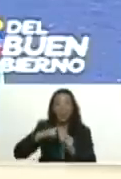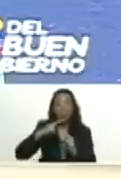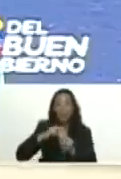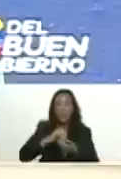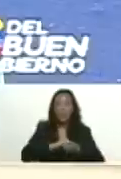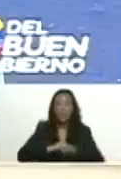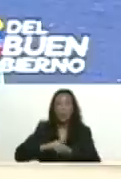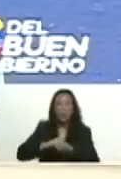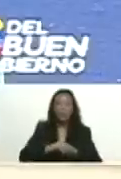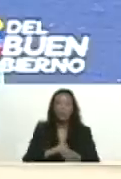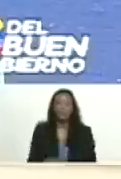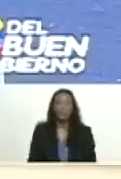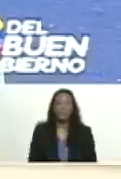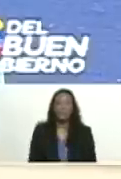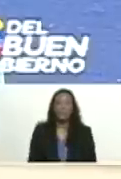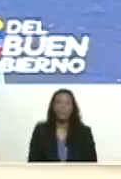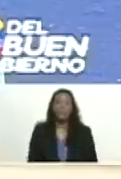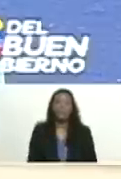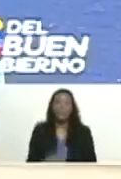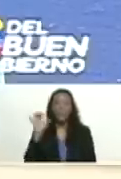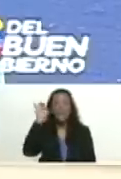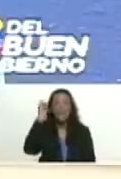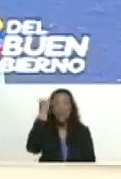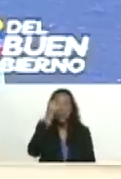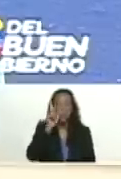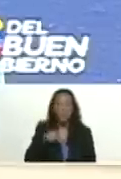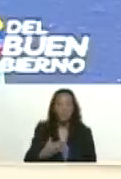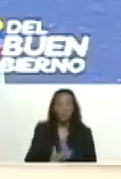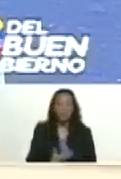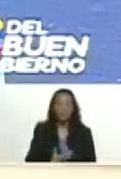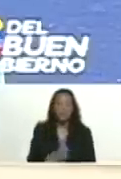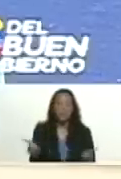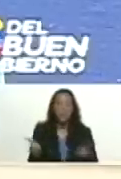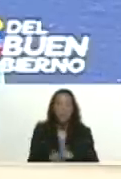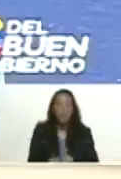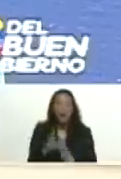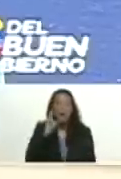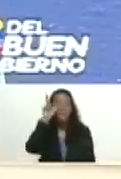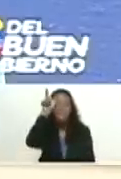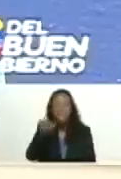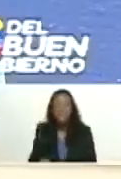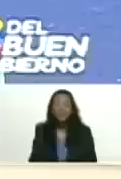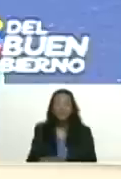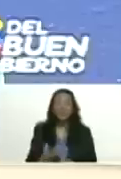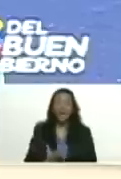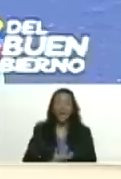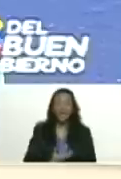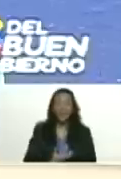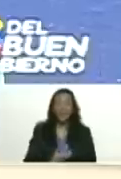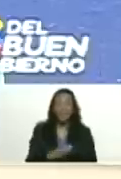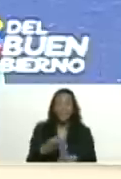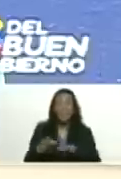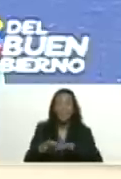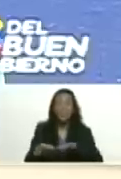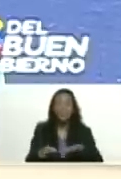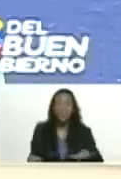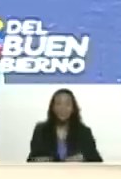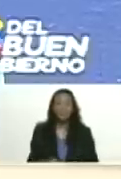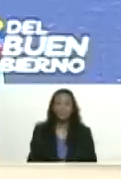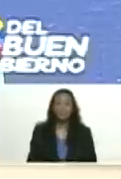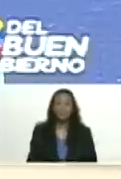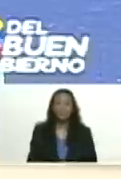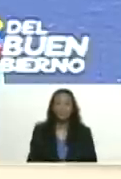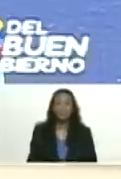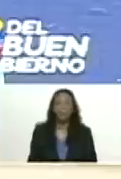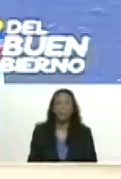alcalde de San Felipe, Yaracuy. Igualmente se encuentran con nosotros el alcalde del municipio Sotillo, Puerto La Cruz,